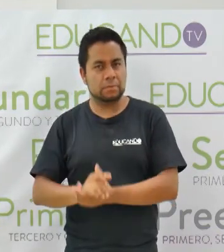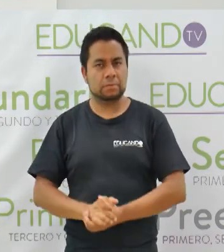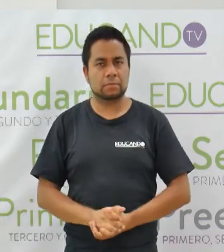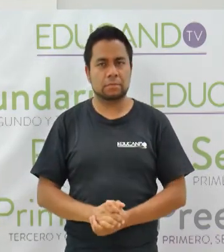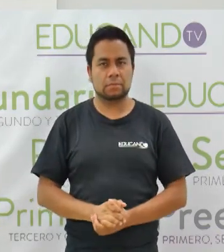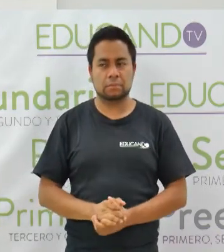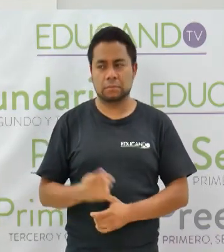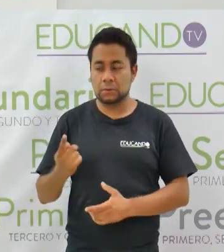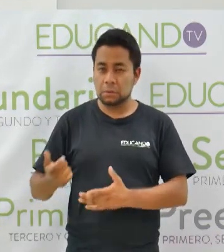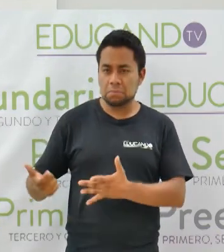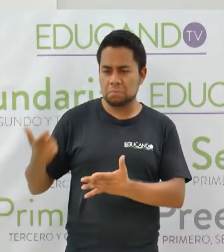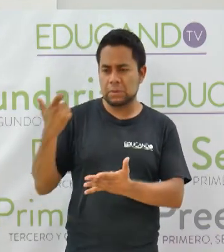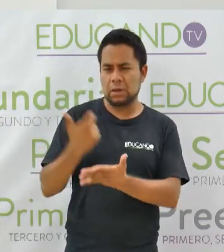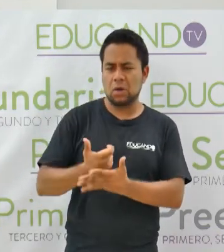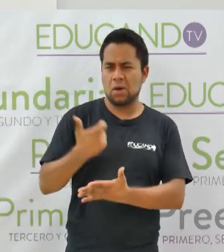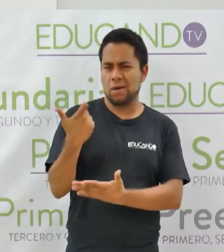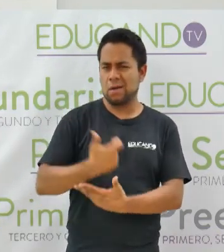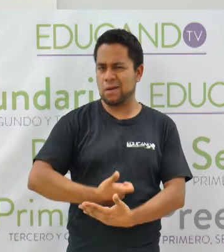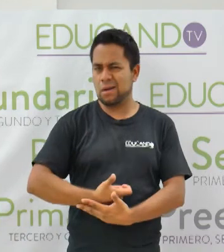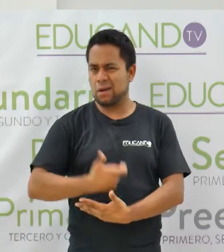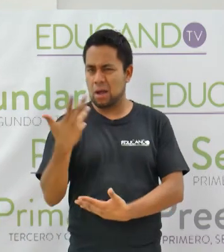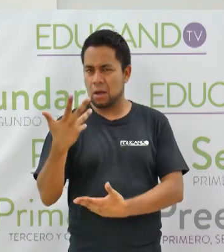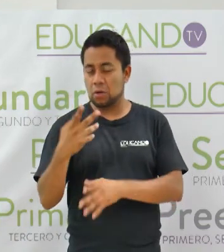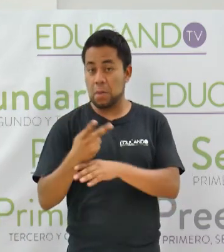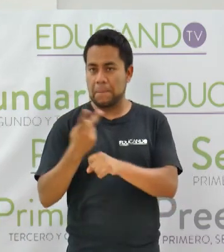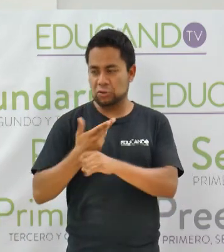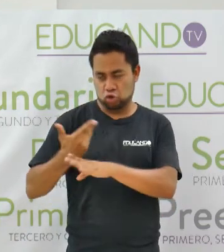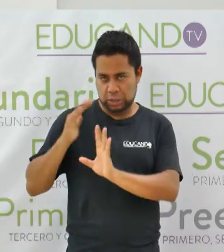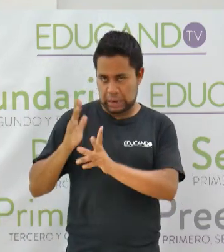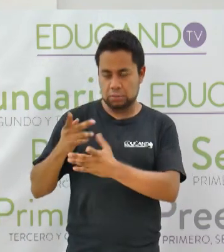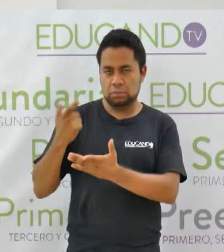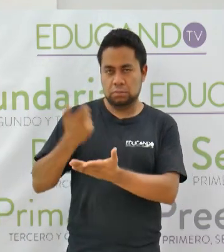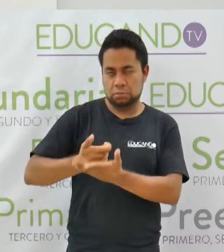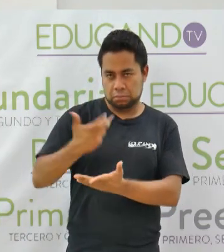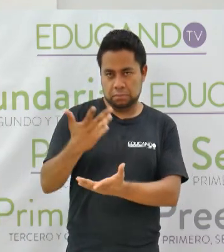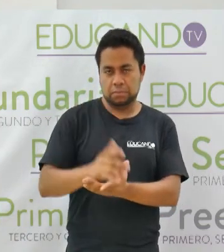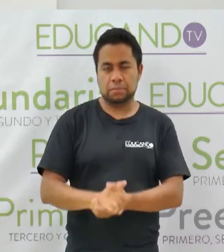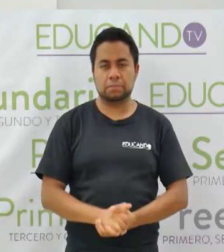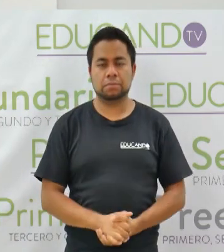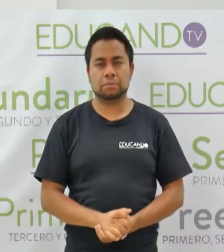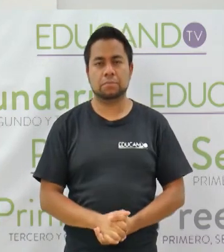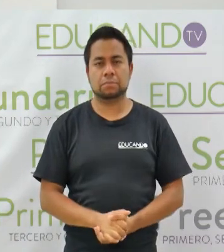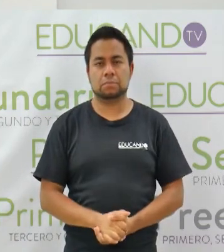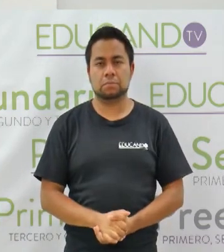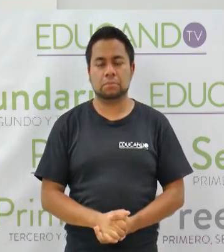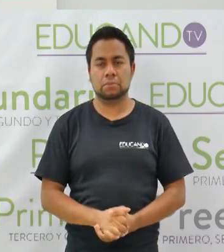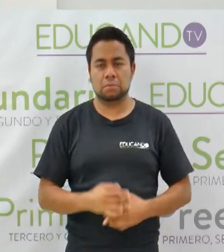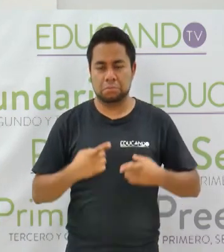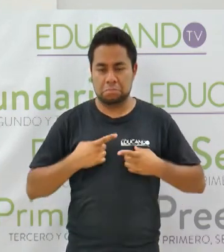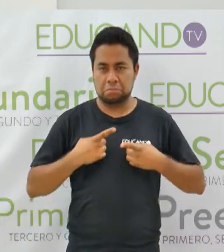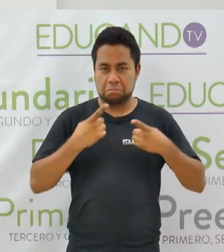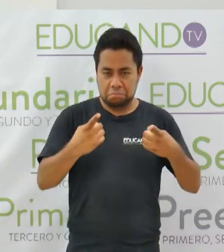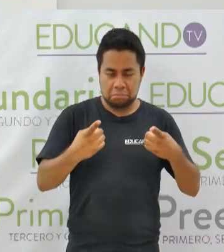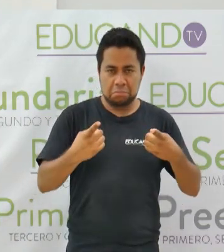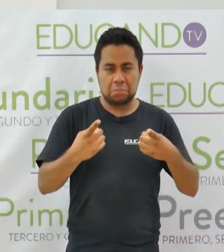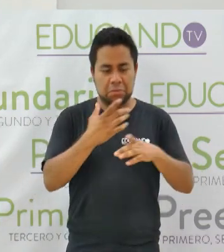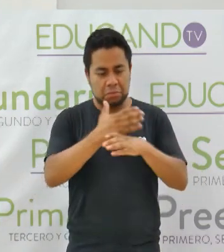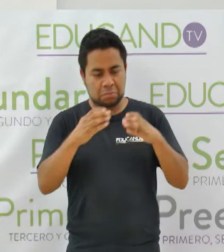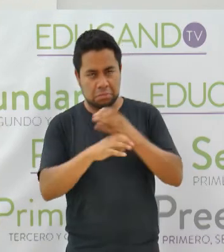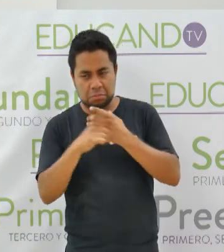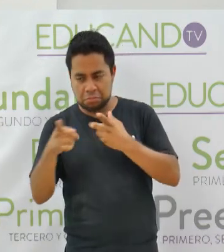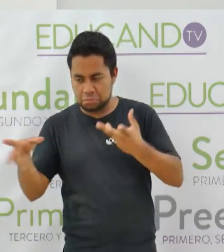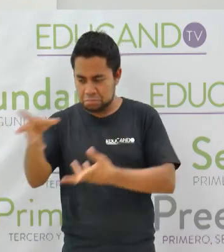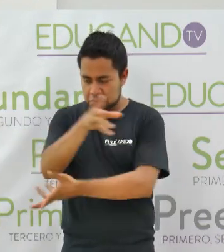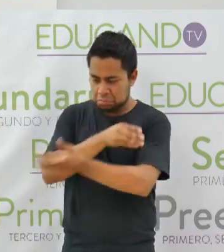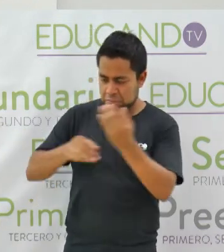Pagó mucho dinero. Bien, es una acción en pasado. Dar una cosa por otra. Es